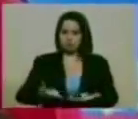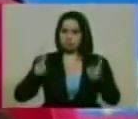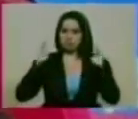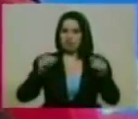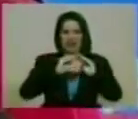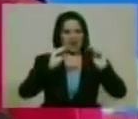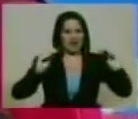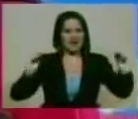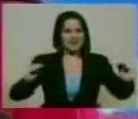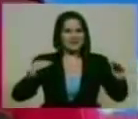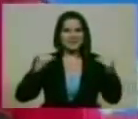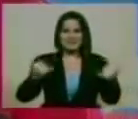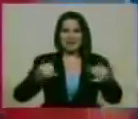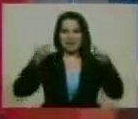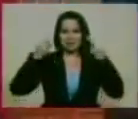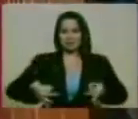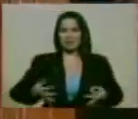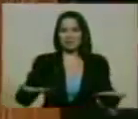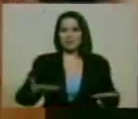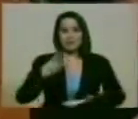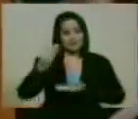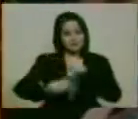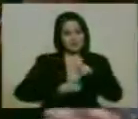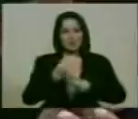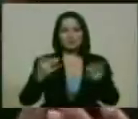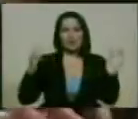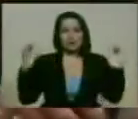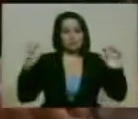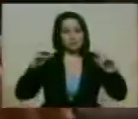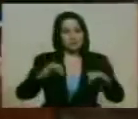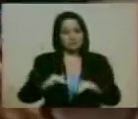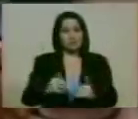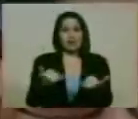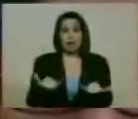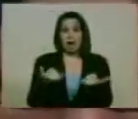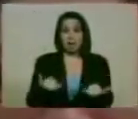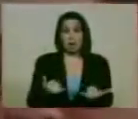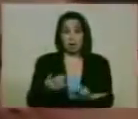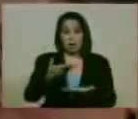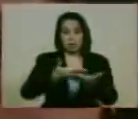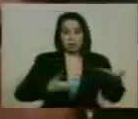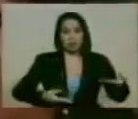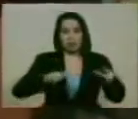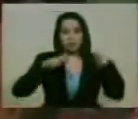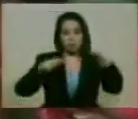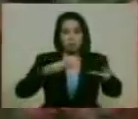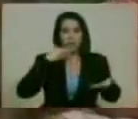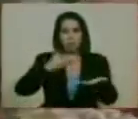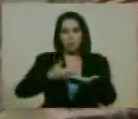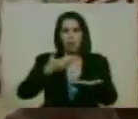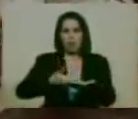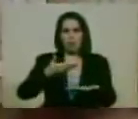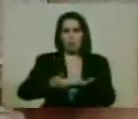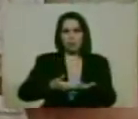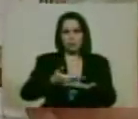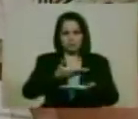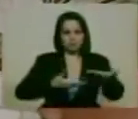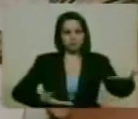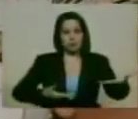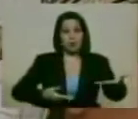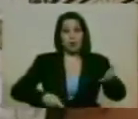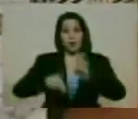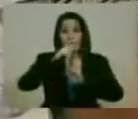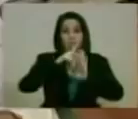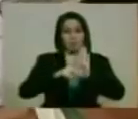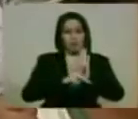convocó inmediatamente. Y por eso hoy estamos aquí. Ahí están partes de la propuesta, presidente. Ahí está también nuestro plan